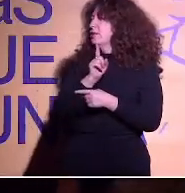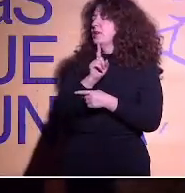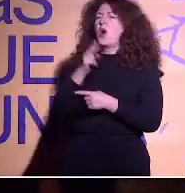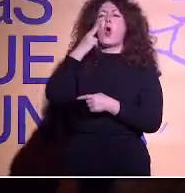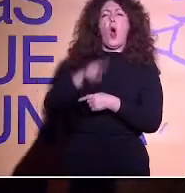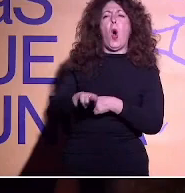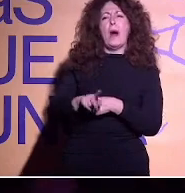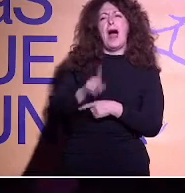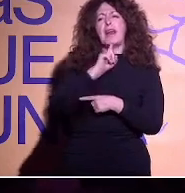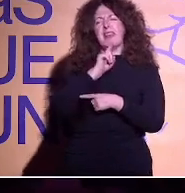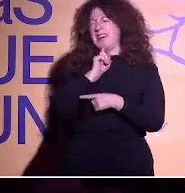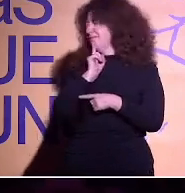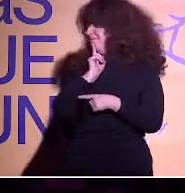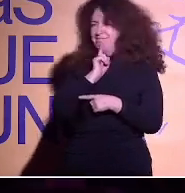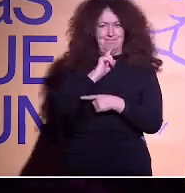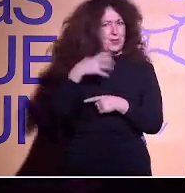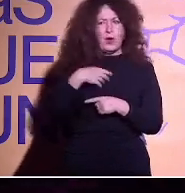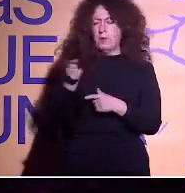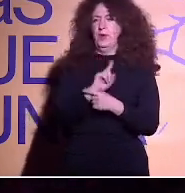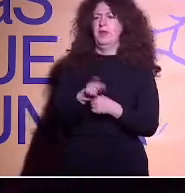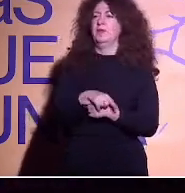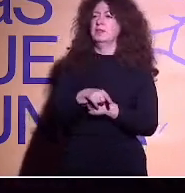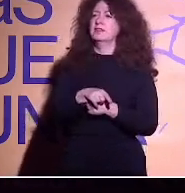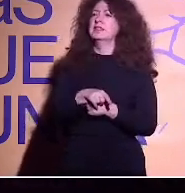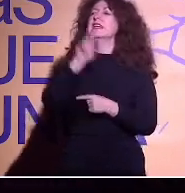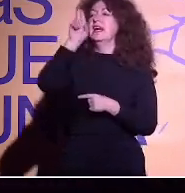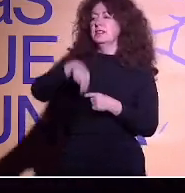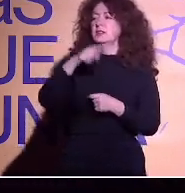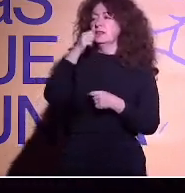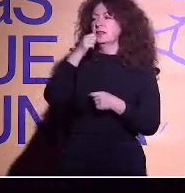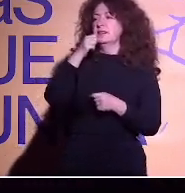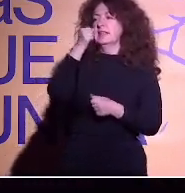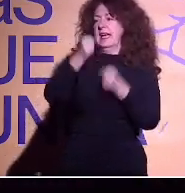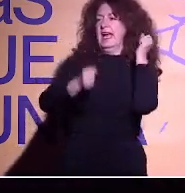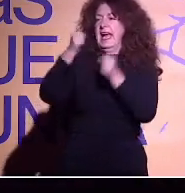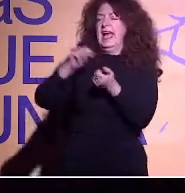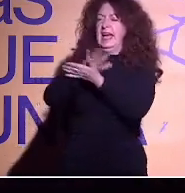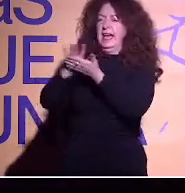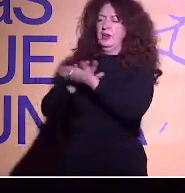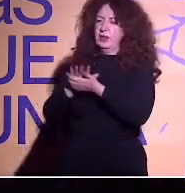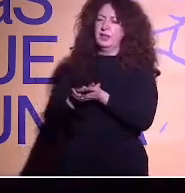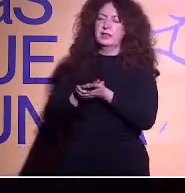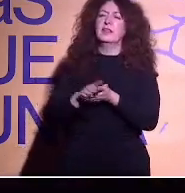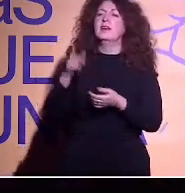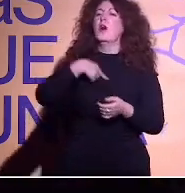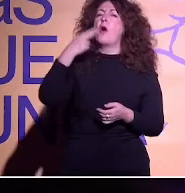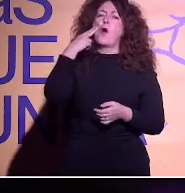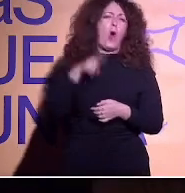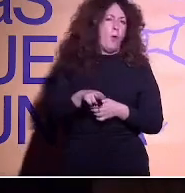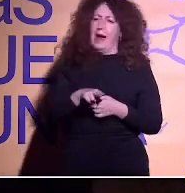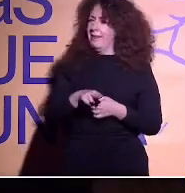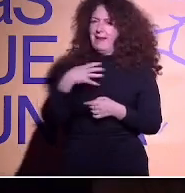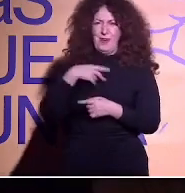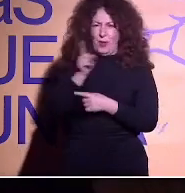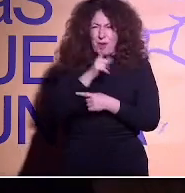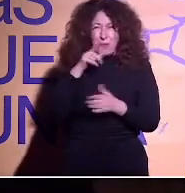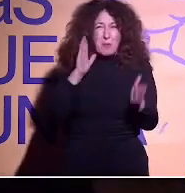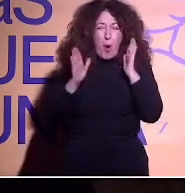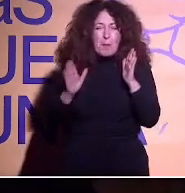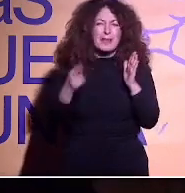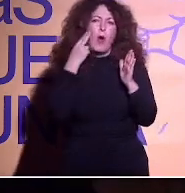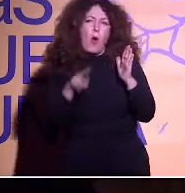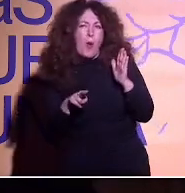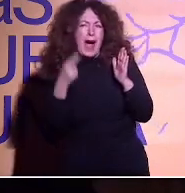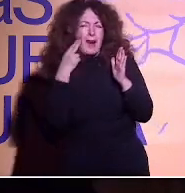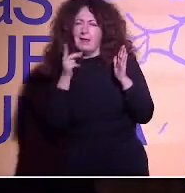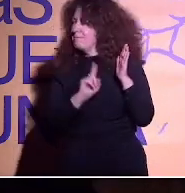compañeros y compañeras no nos podemos permitir la cobardía compañeros y compañeras no es momento